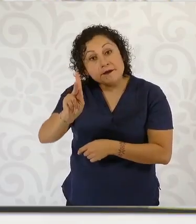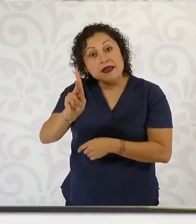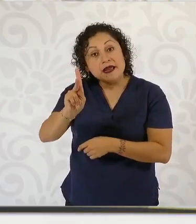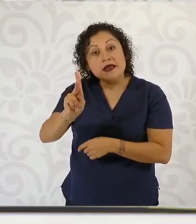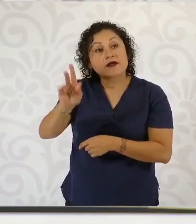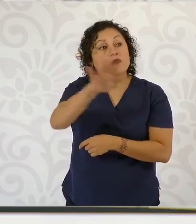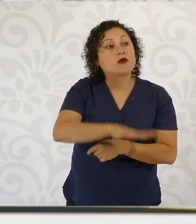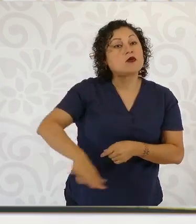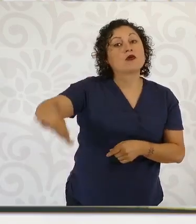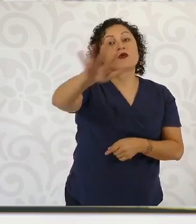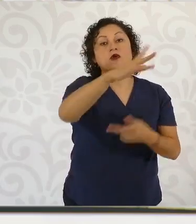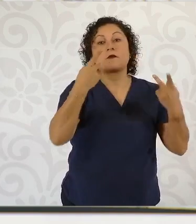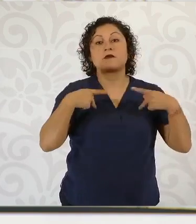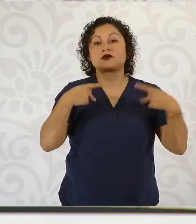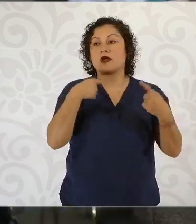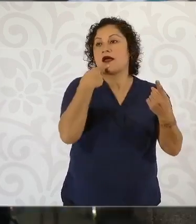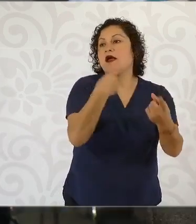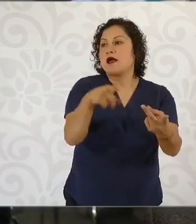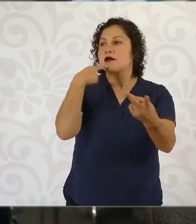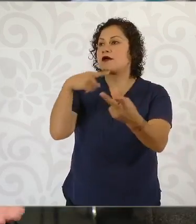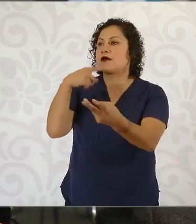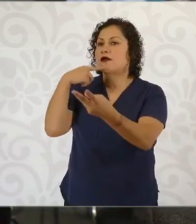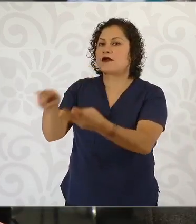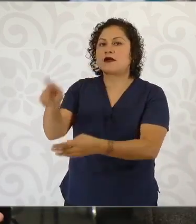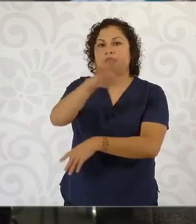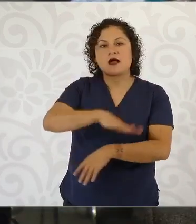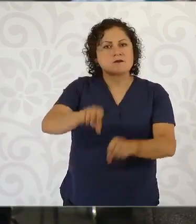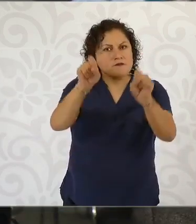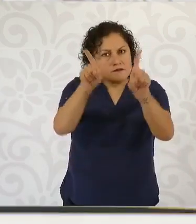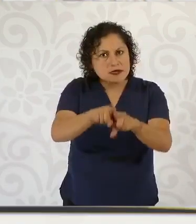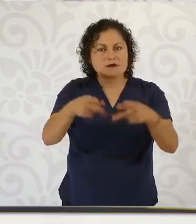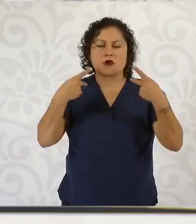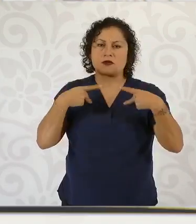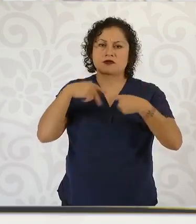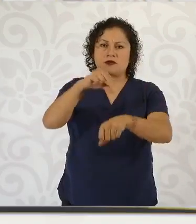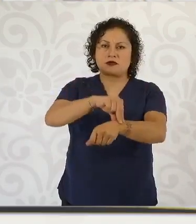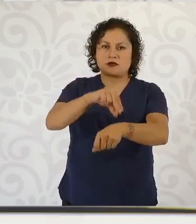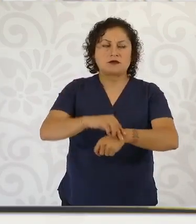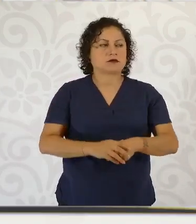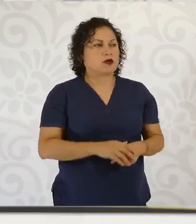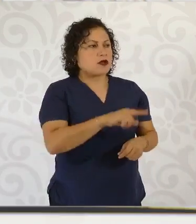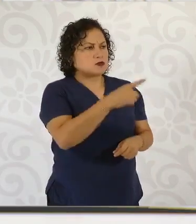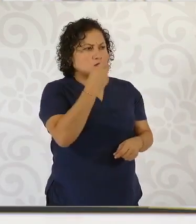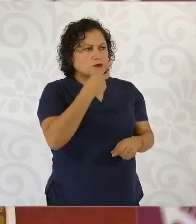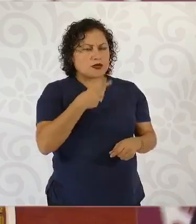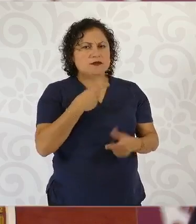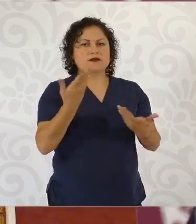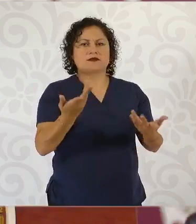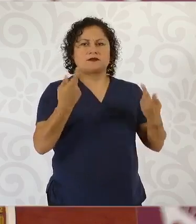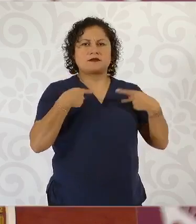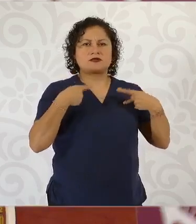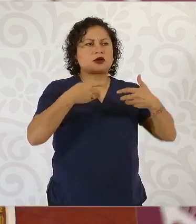reportes, manifestaciones Bueno, es de distinto. personal médico. Hubo manifestaciones en la calle de personas que decían que no